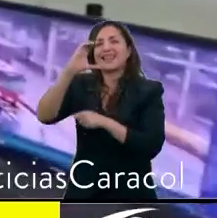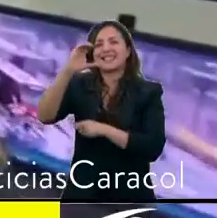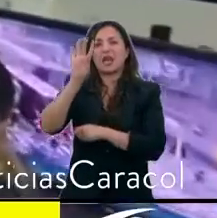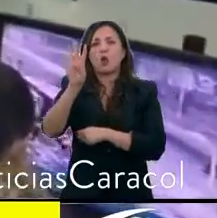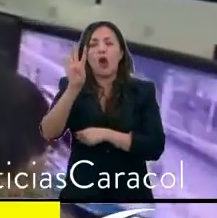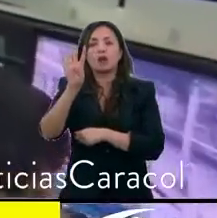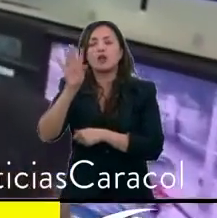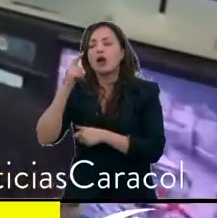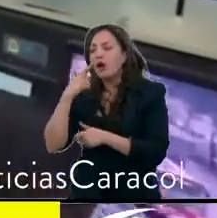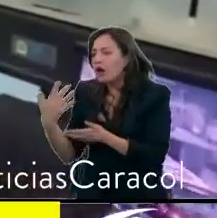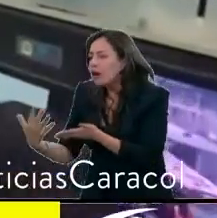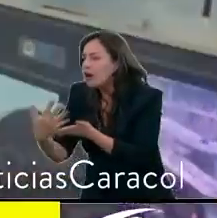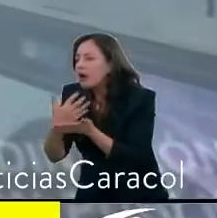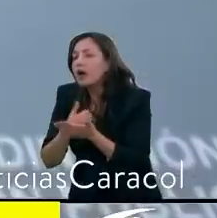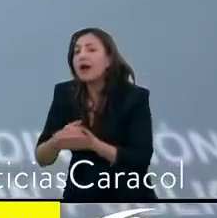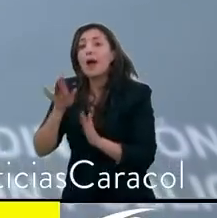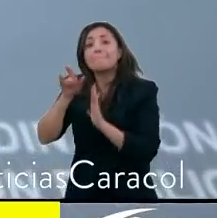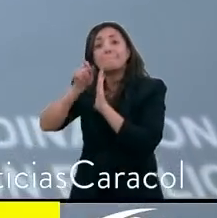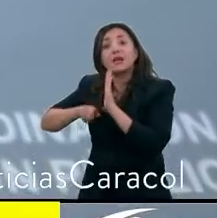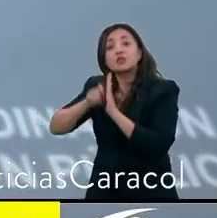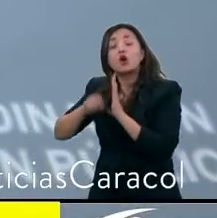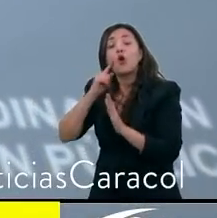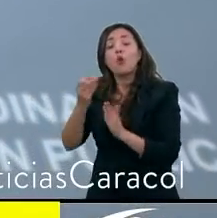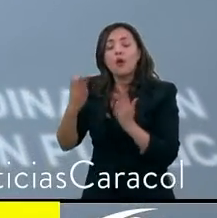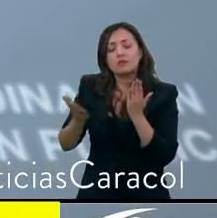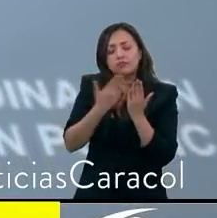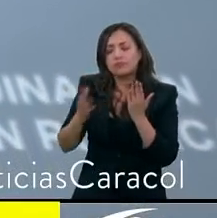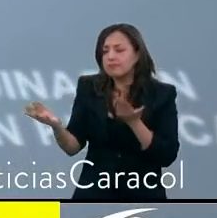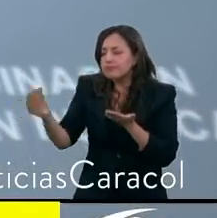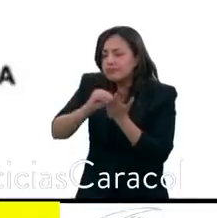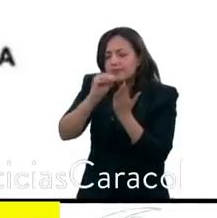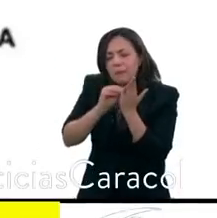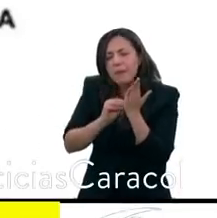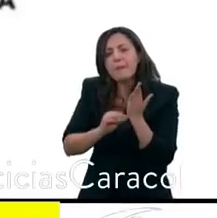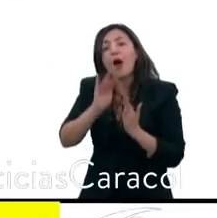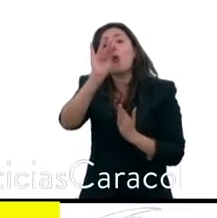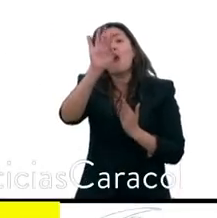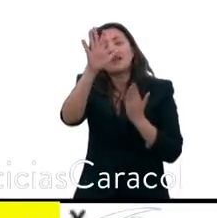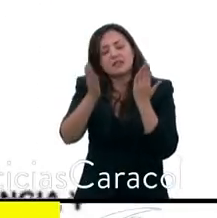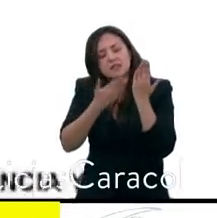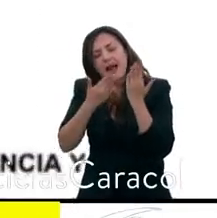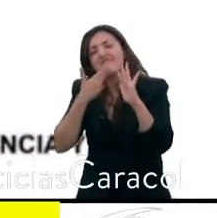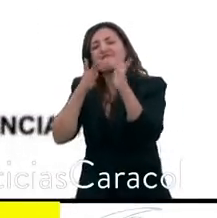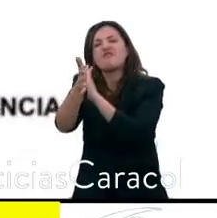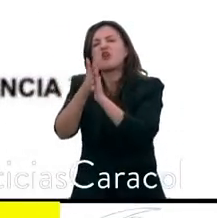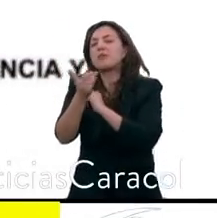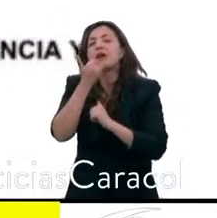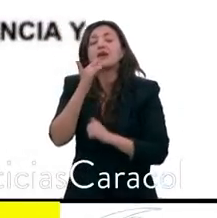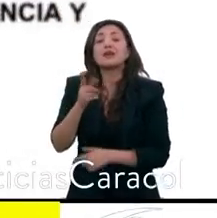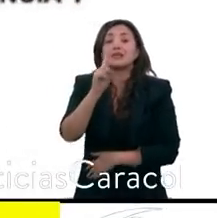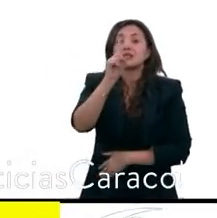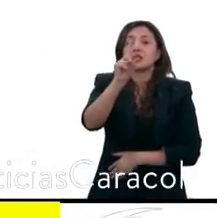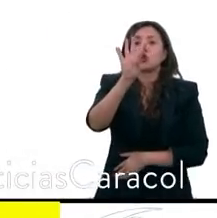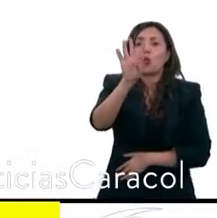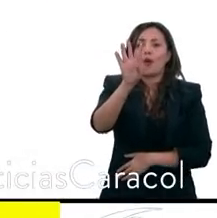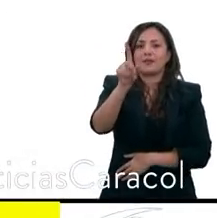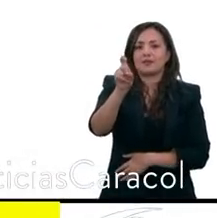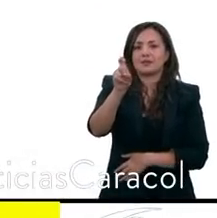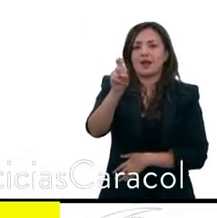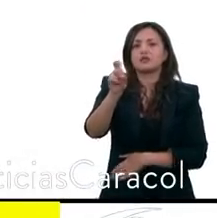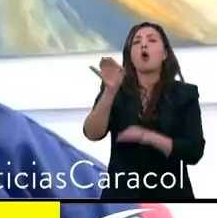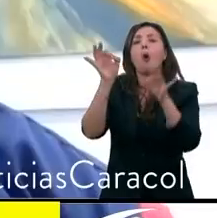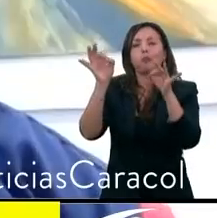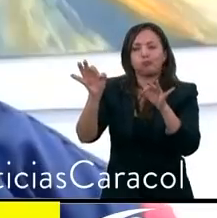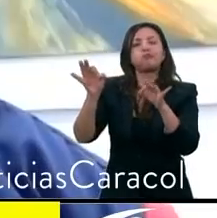recopiló en un informe de 45 páginas lo que encontró aproximadamente 126 son las que se encuentran en